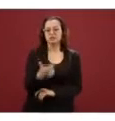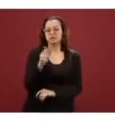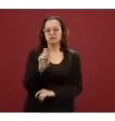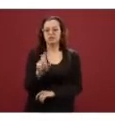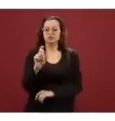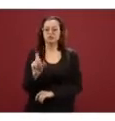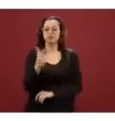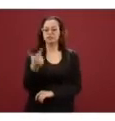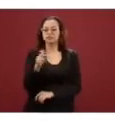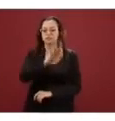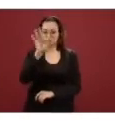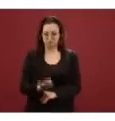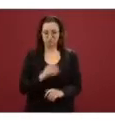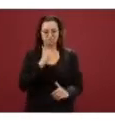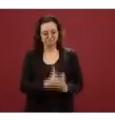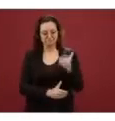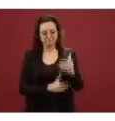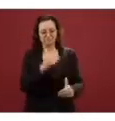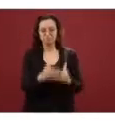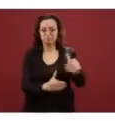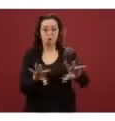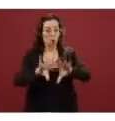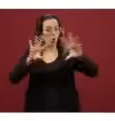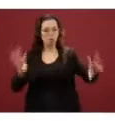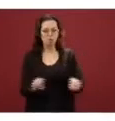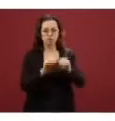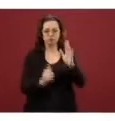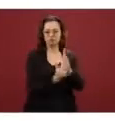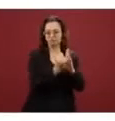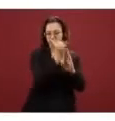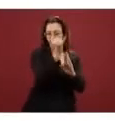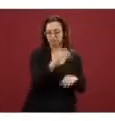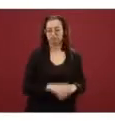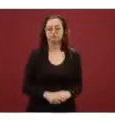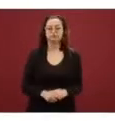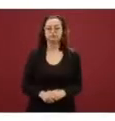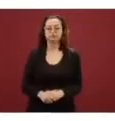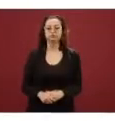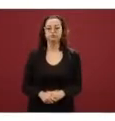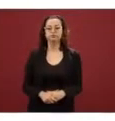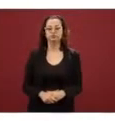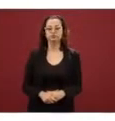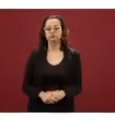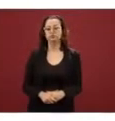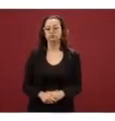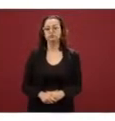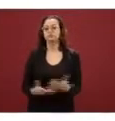7.37% conforme al programa general de la obra. Los trabajos de construcción se